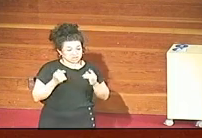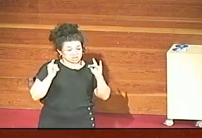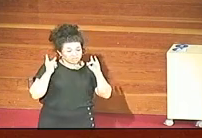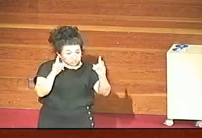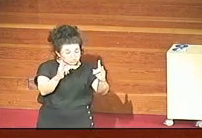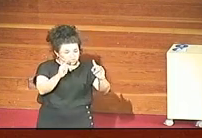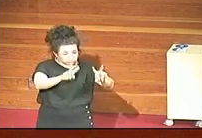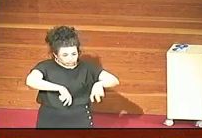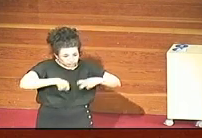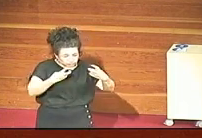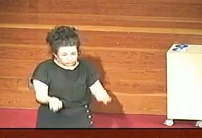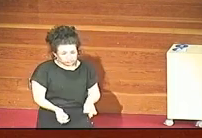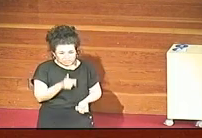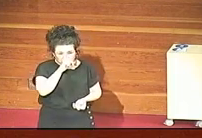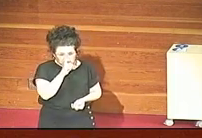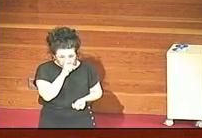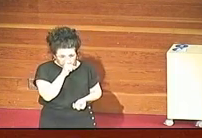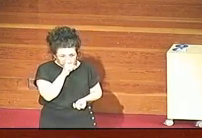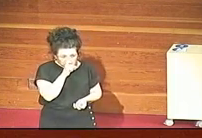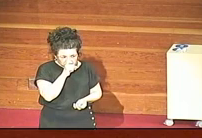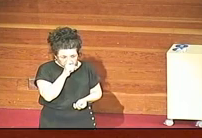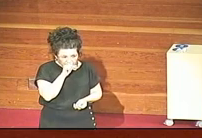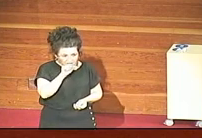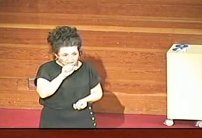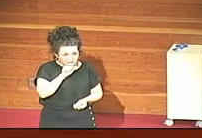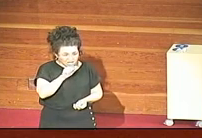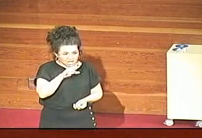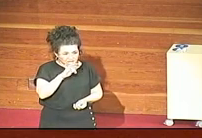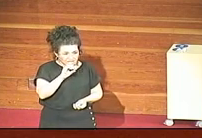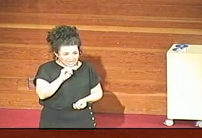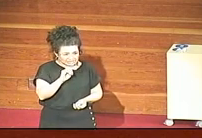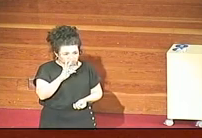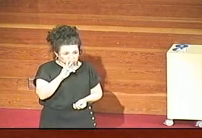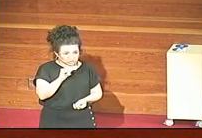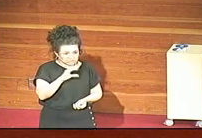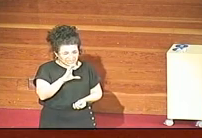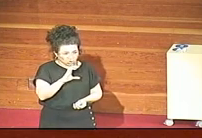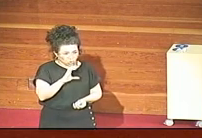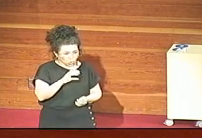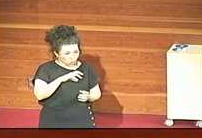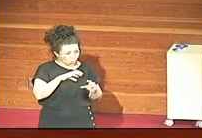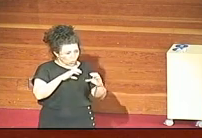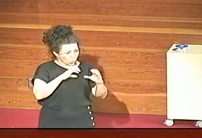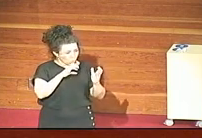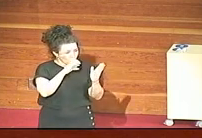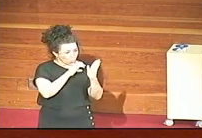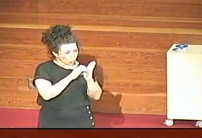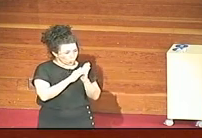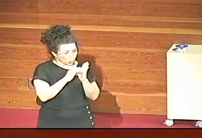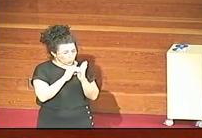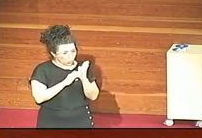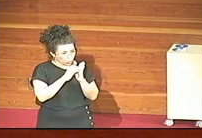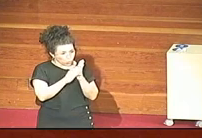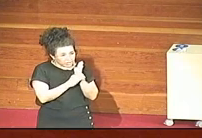no sé si recuerdan el caso del alto tajo cuando cuando se quemó en cuenca y ahí hay unos proyectos de regeneración